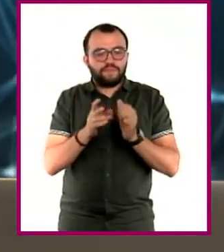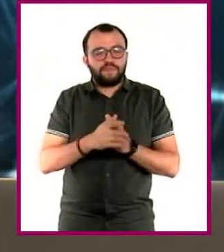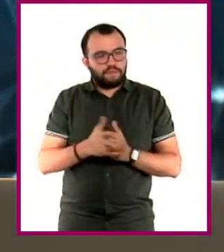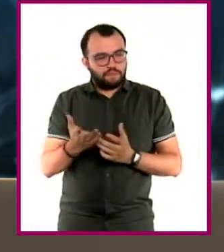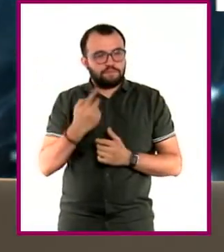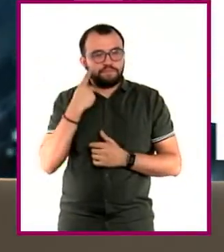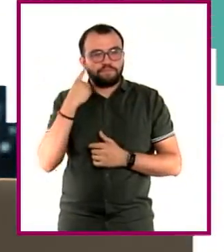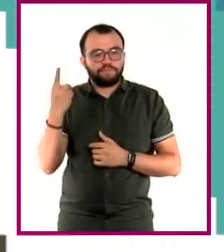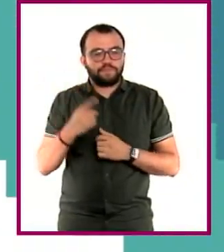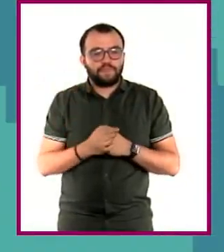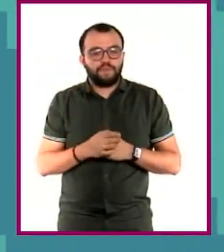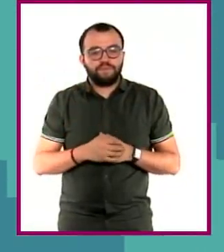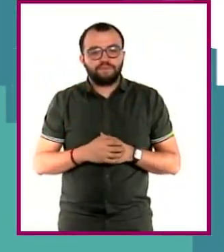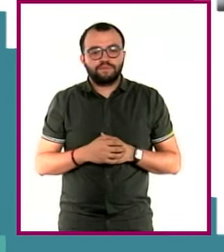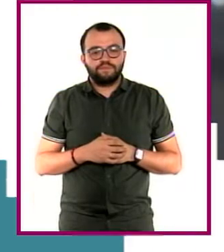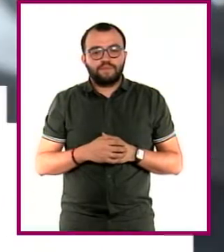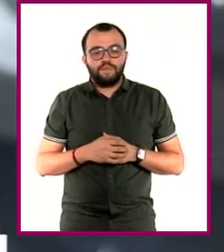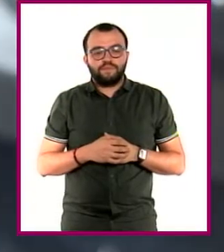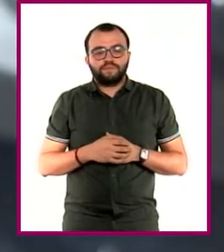Venga.